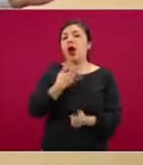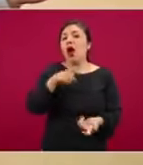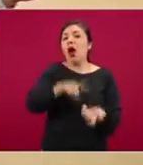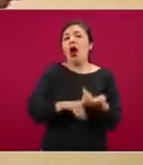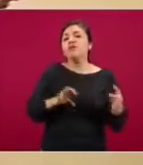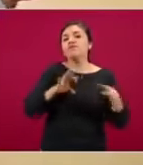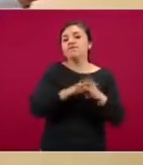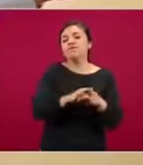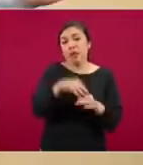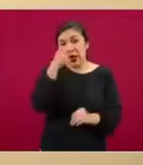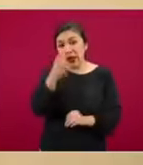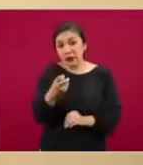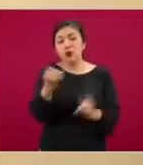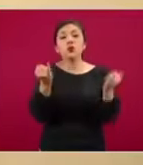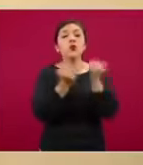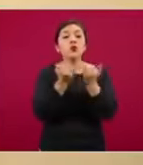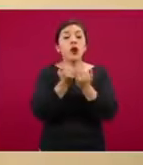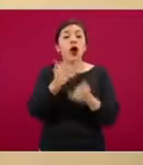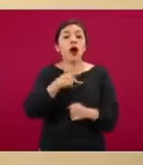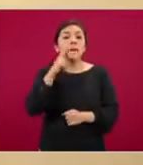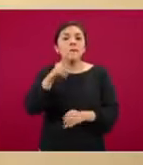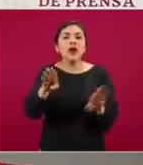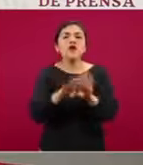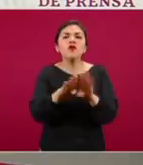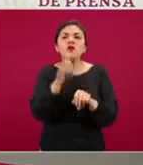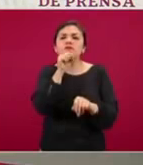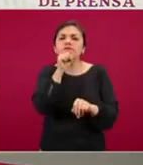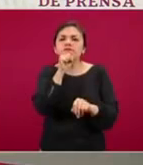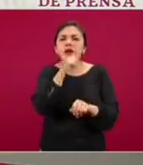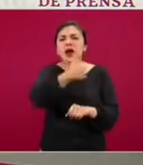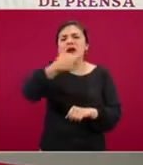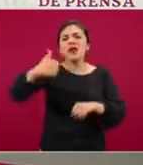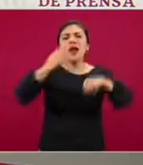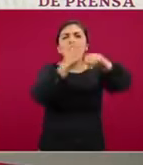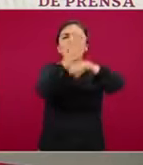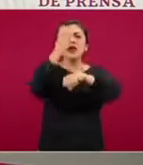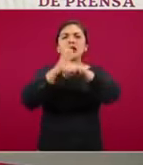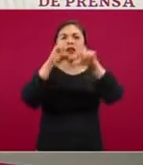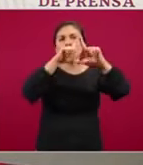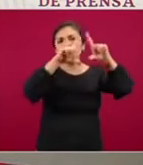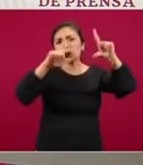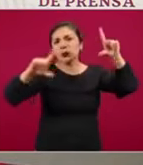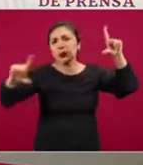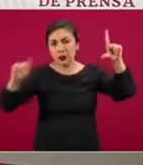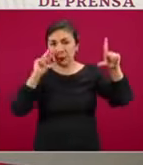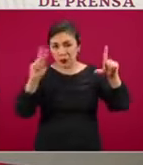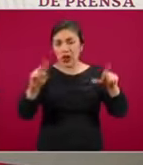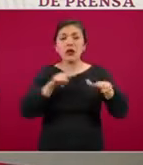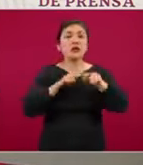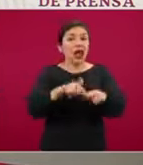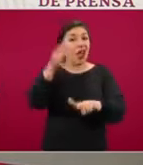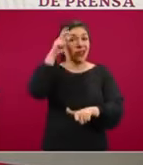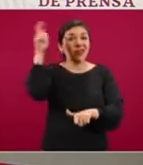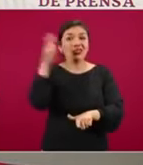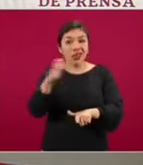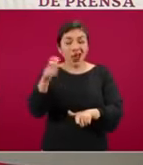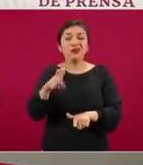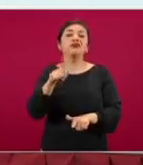bueno, también tenemos aquí la distribución para cada una de las entidades federativas. Continúa Hidalgo